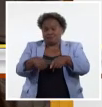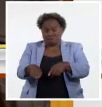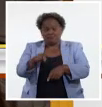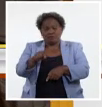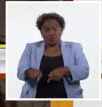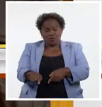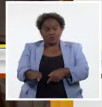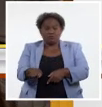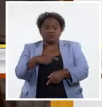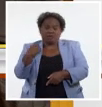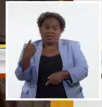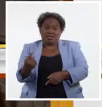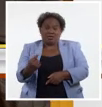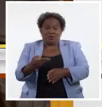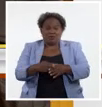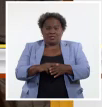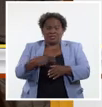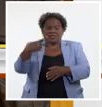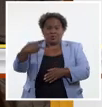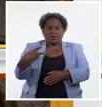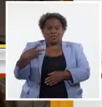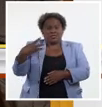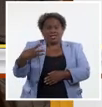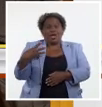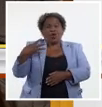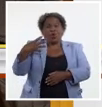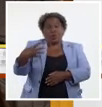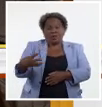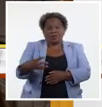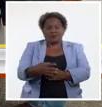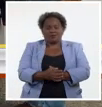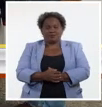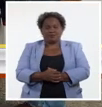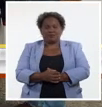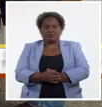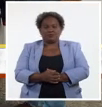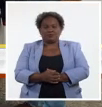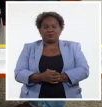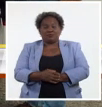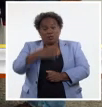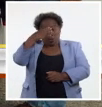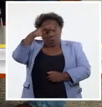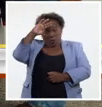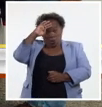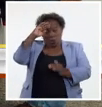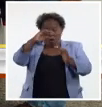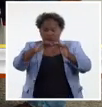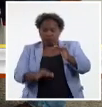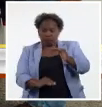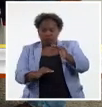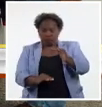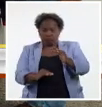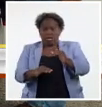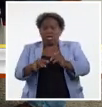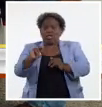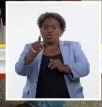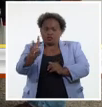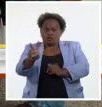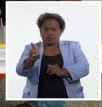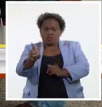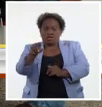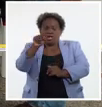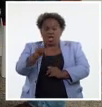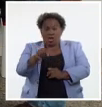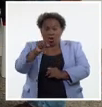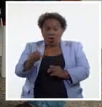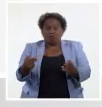en la representación de la segunda, tercera y cuarta por ese orden. De esta manera, Cuba descendió ahora hasta el puesto número 12 y hoy medirá